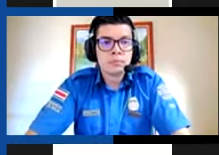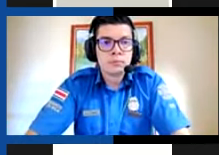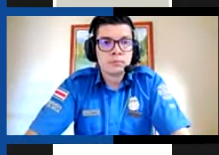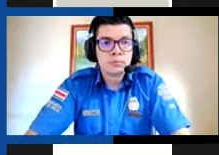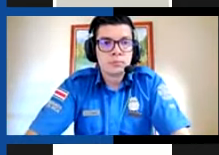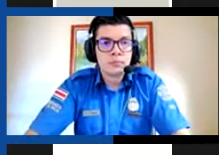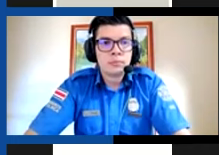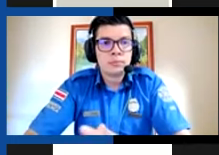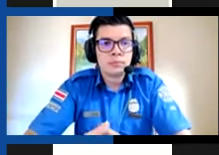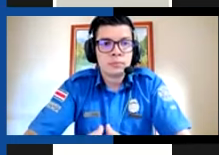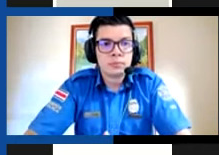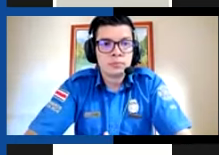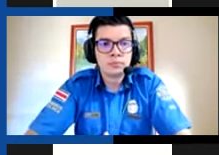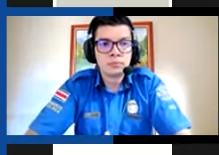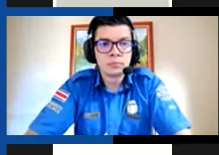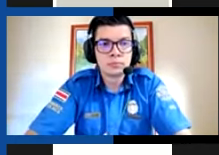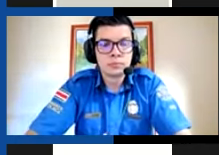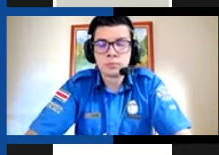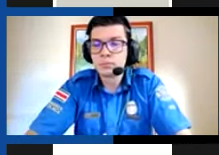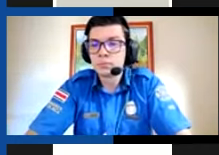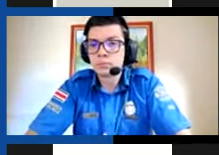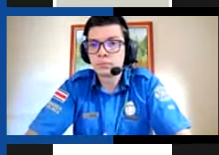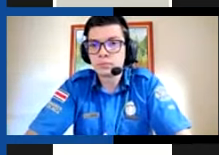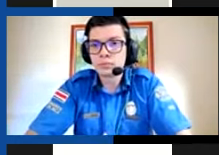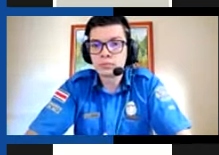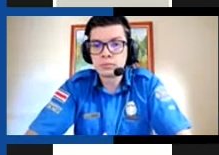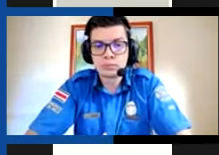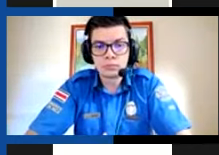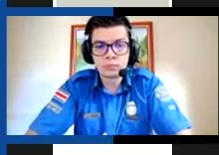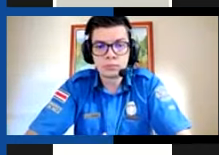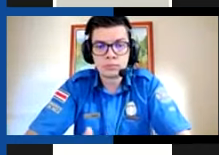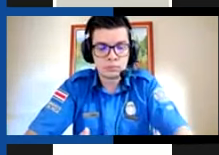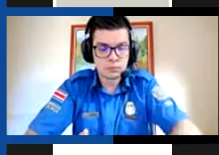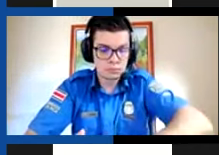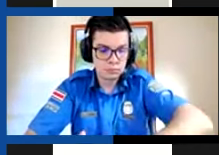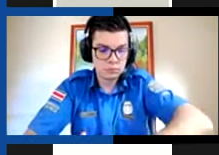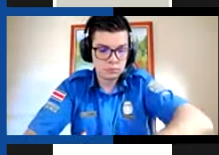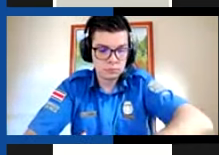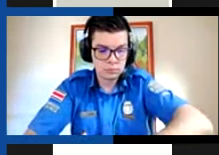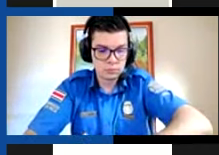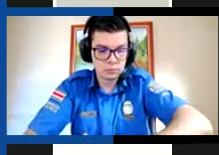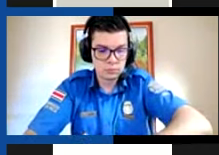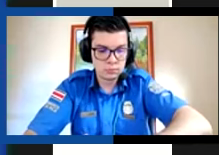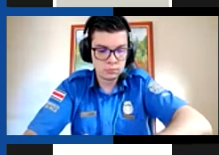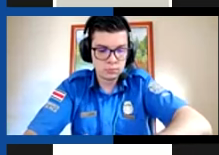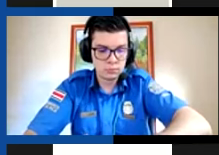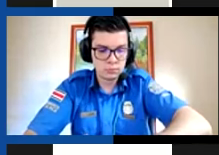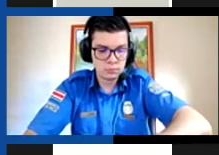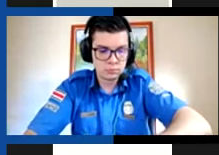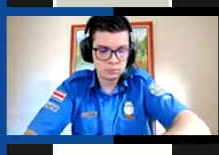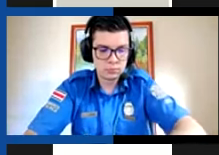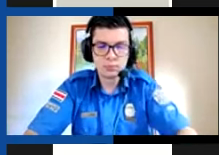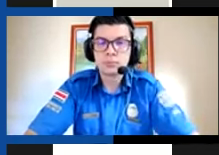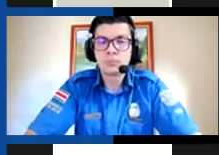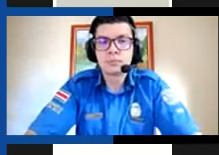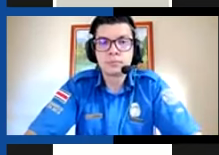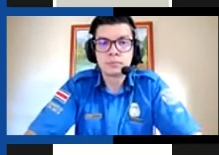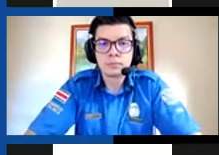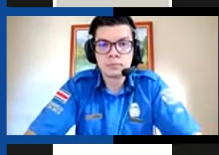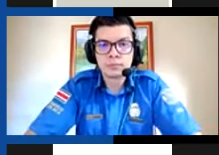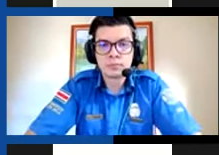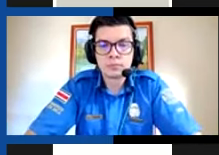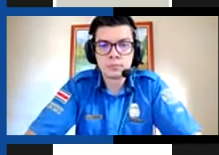agradecer a todas las personas que participaron de la charla del día de hoy. Voy a pasarles una pequeña encuesta. Para nosotros es muy